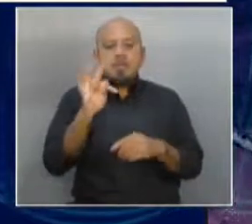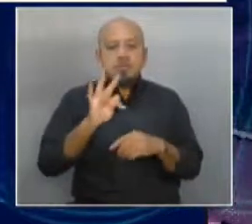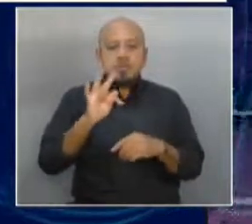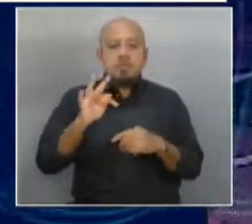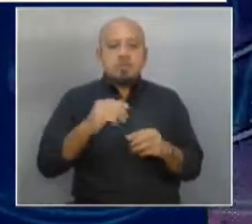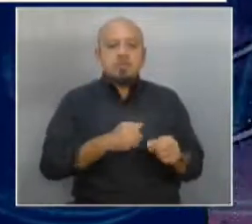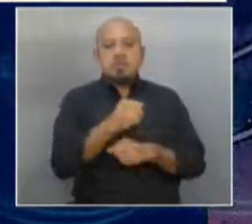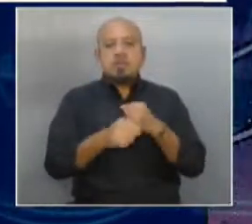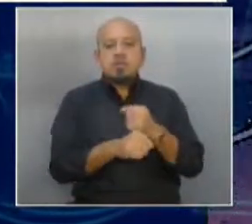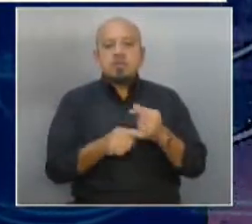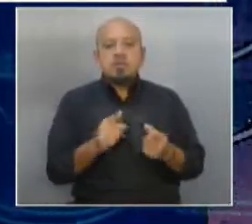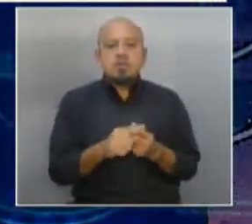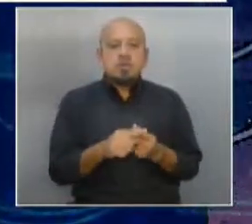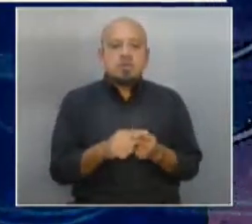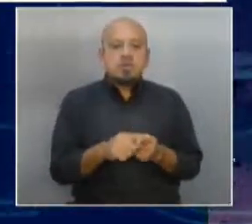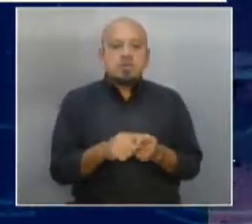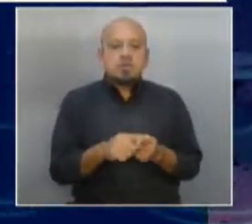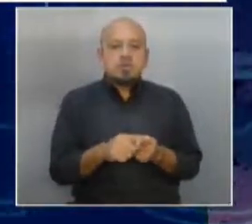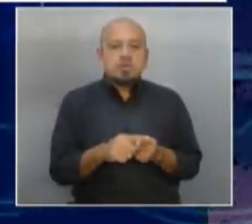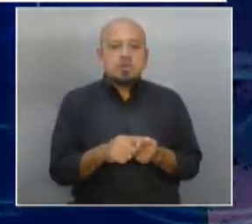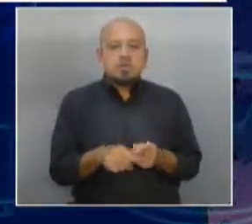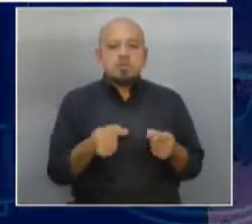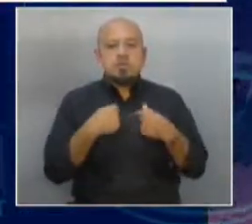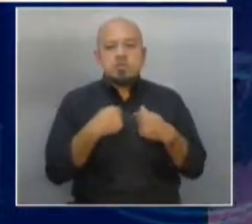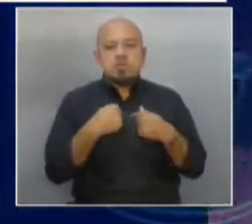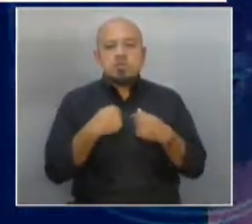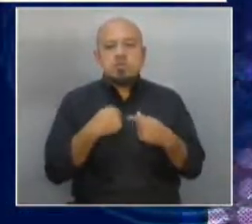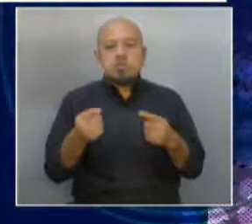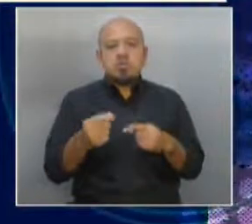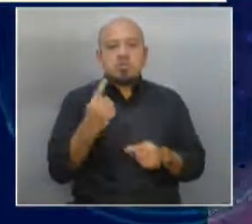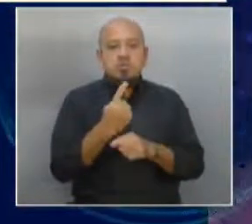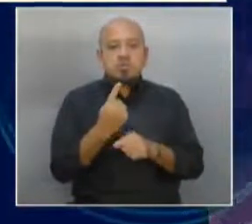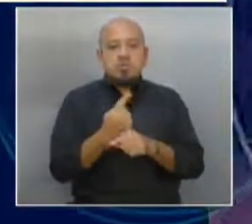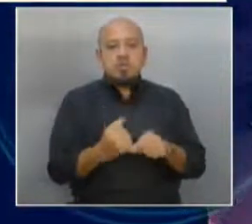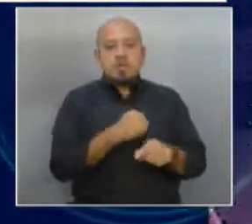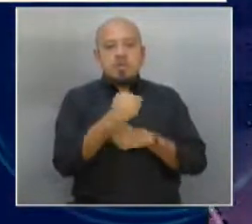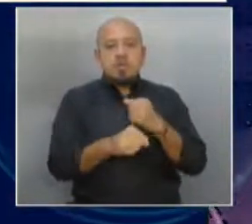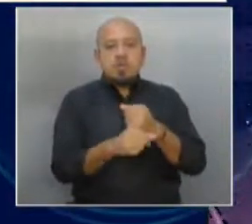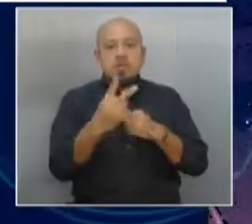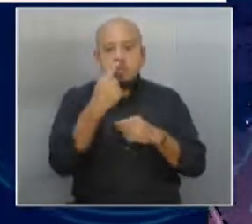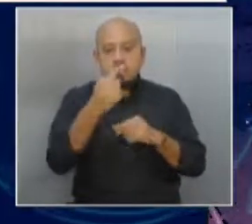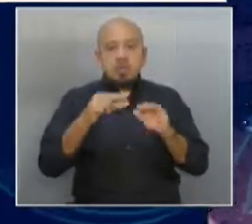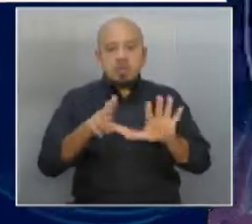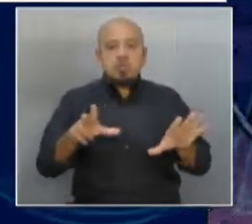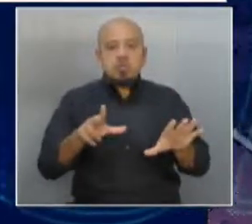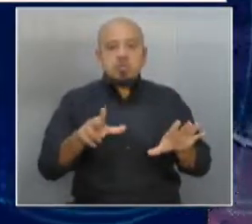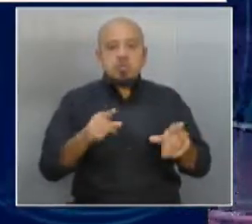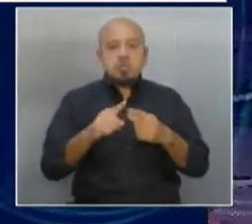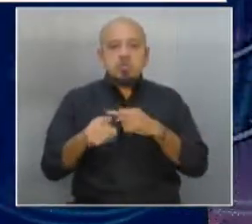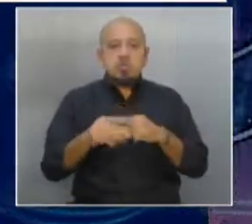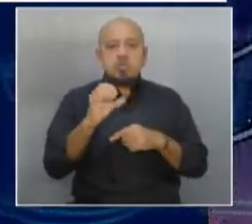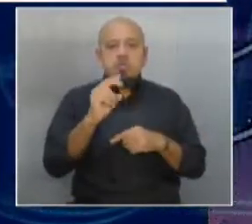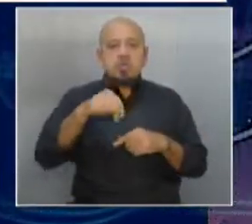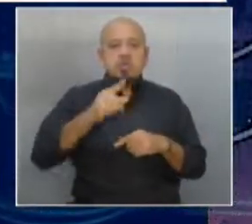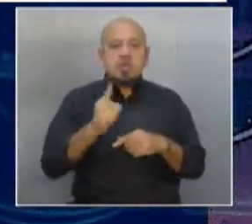anuales. Bien, nosotros con Doña Bastarda, después del primer año, que fue el 2018, en conjunto con el Instituto Goethe y la ONG Idas